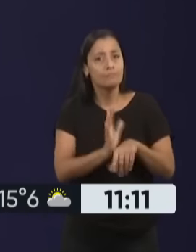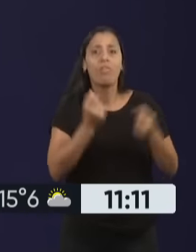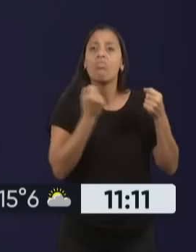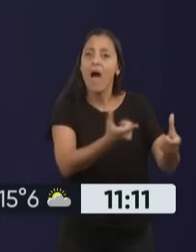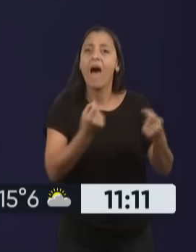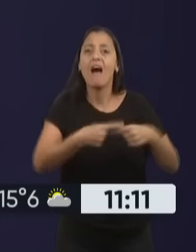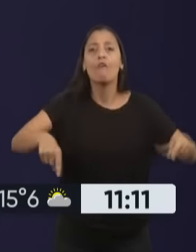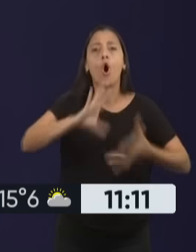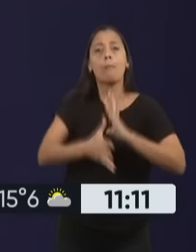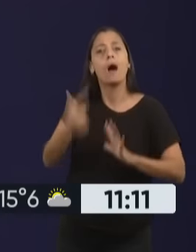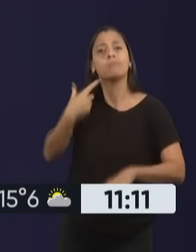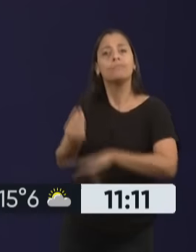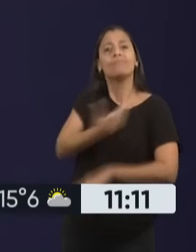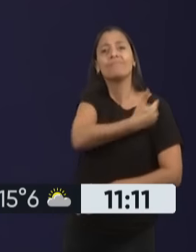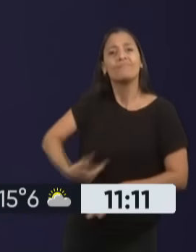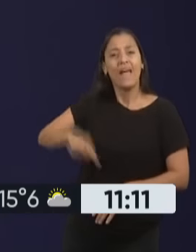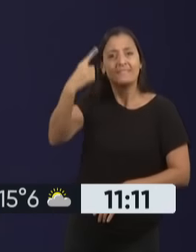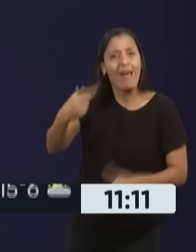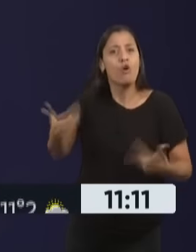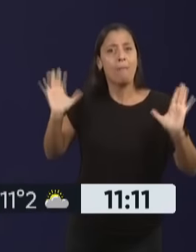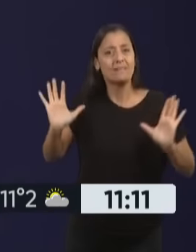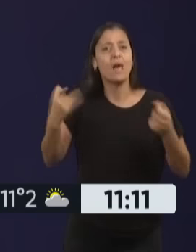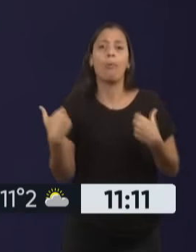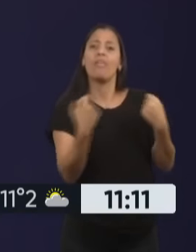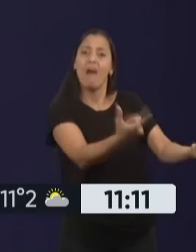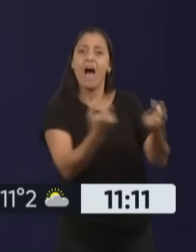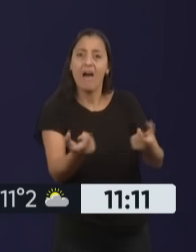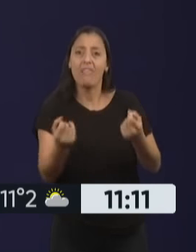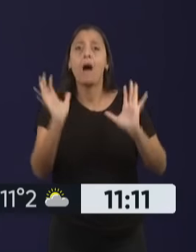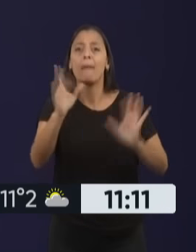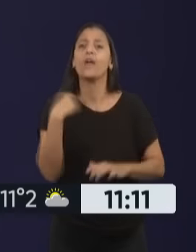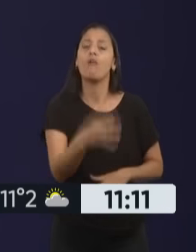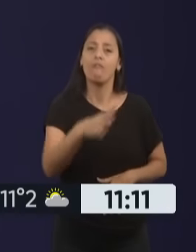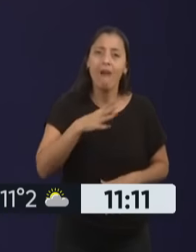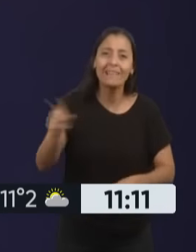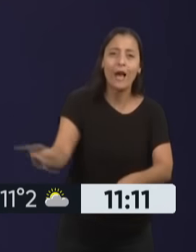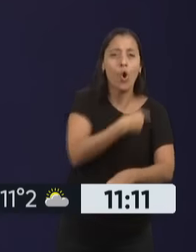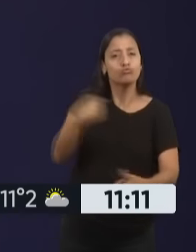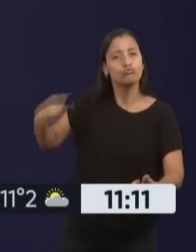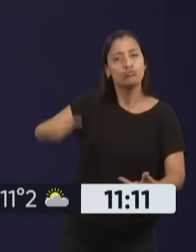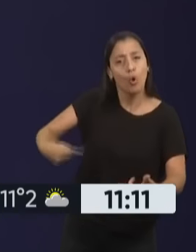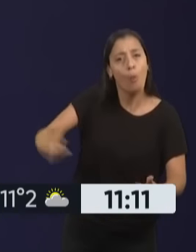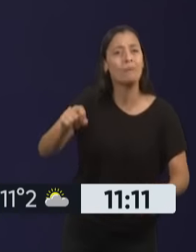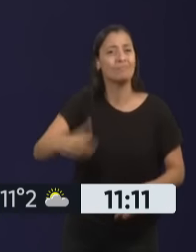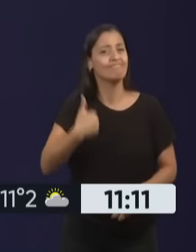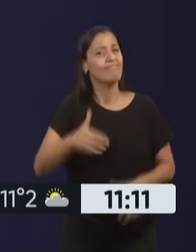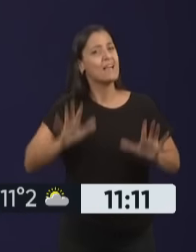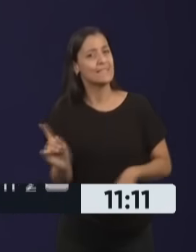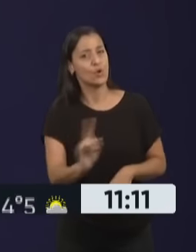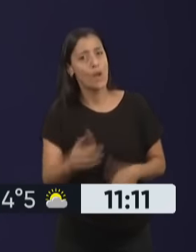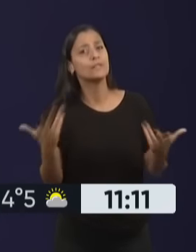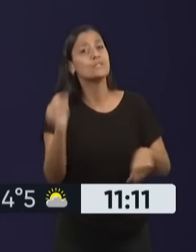el Estado es tal vez una idad lo que digo pero estamos muy desacostumbrado a que efectivamente eso ocurra en Argentina Así que es